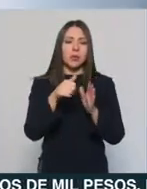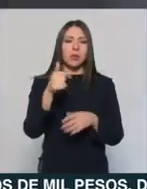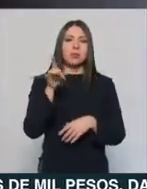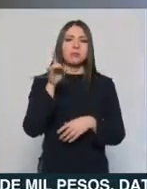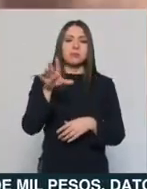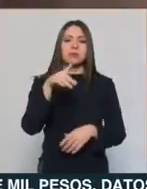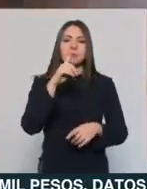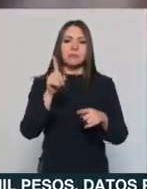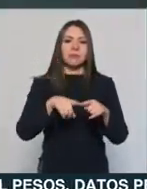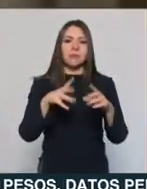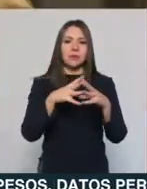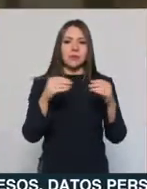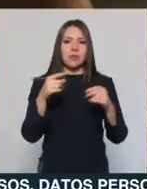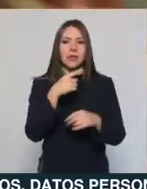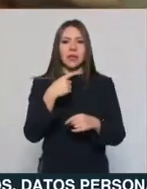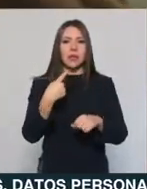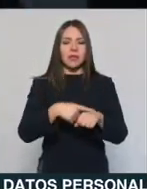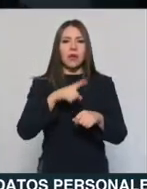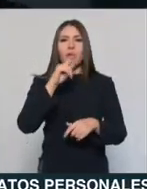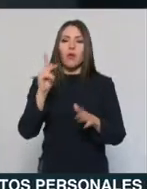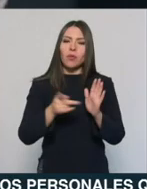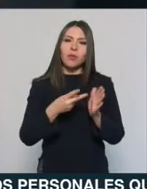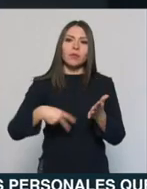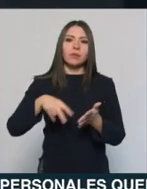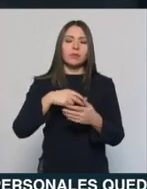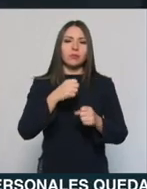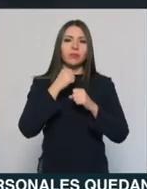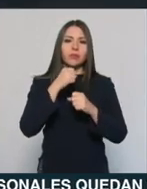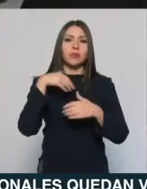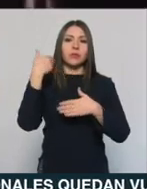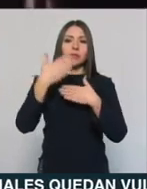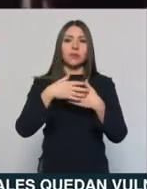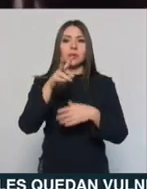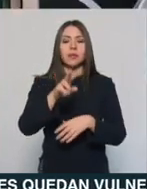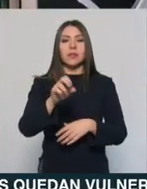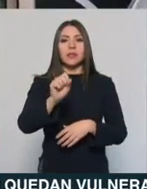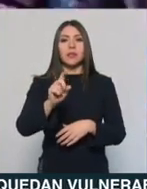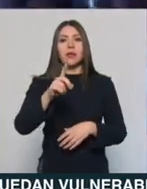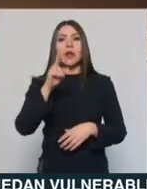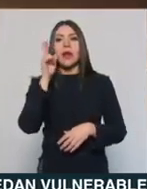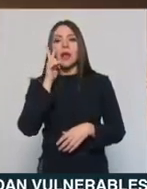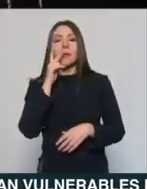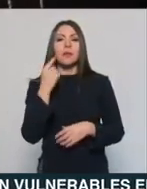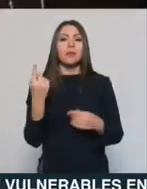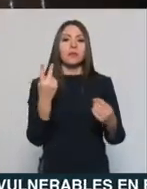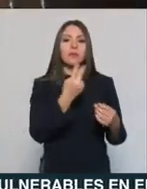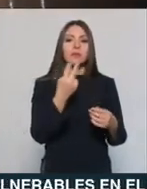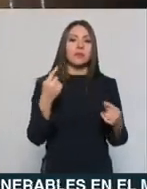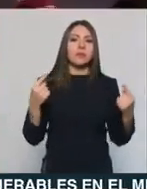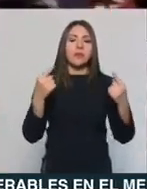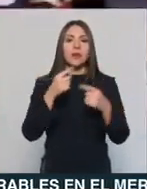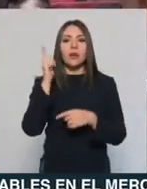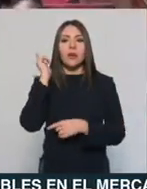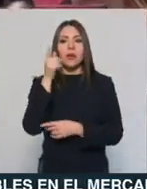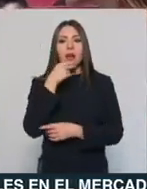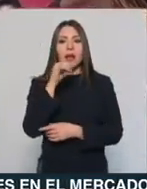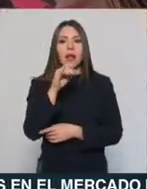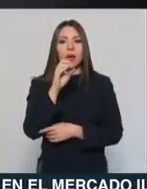después. Es así como este fin de semana se vivirá una noche de adrenalina donde Jacobs intentará